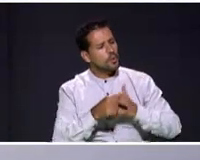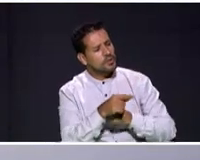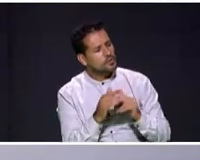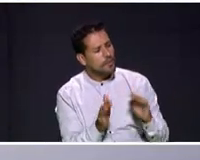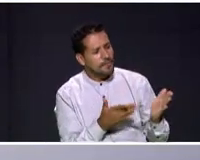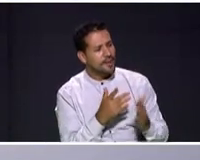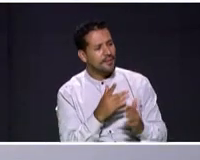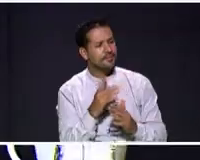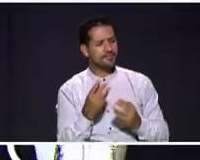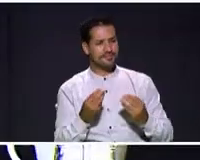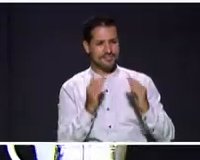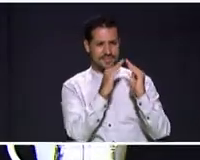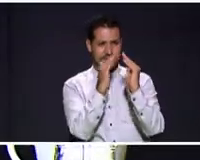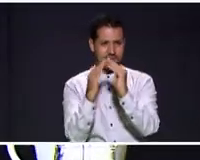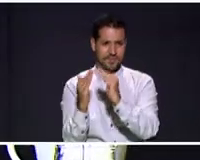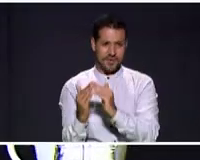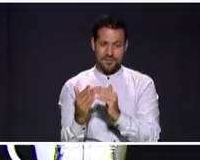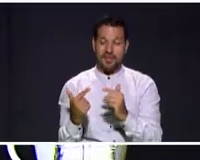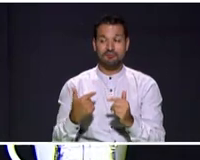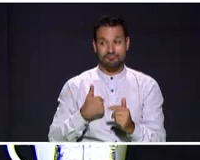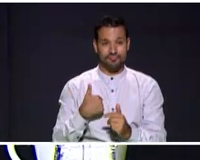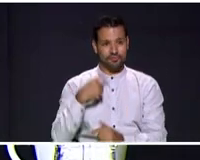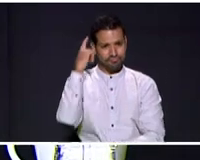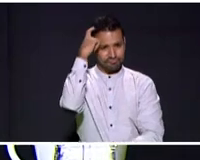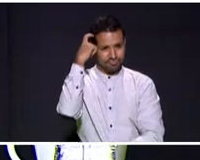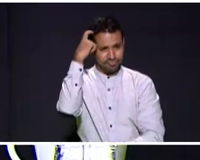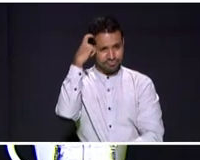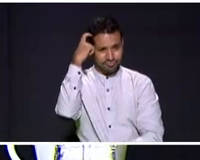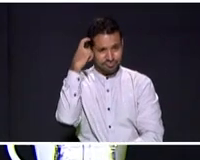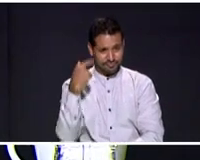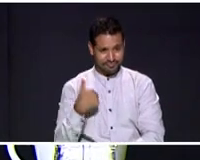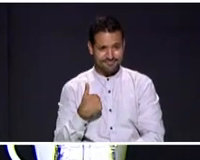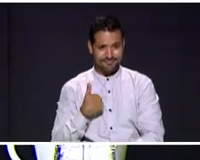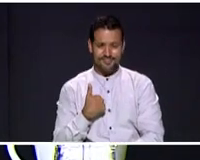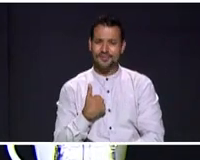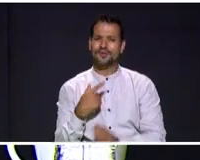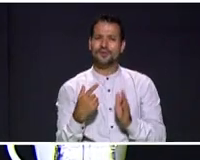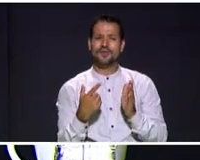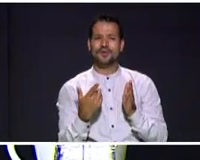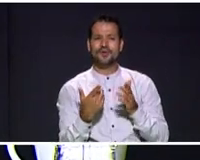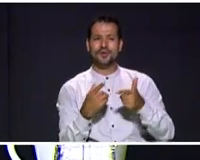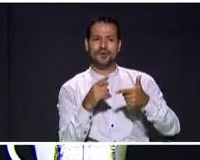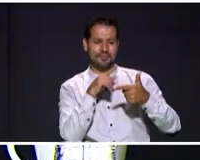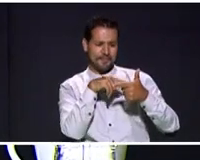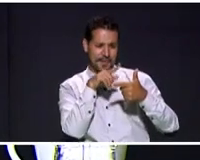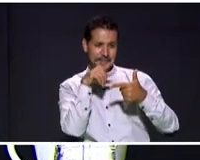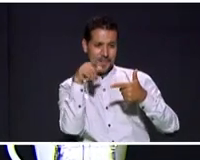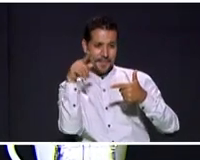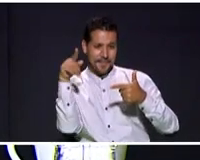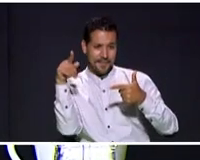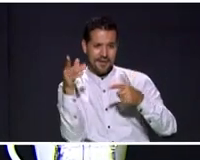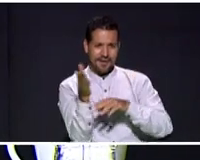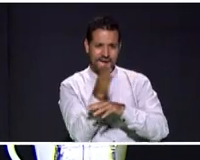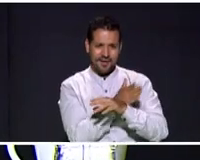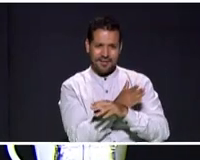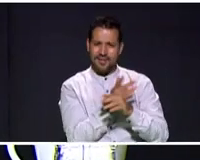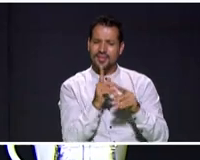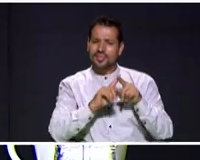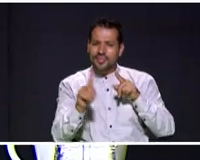en el departamento yo tengo unas cifras de de diferente a las que tiene juan felipe